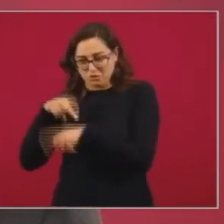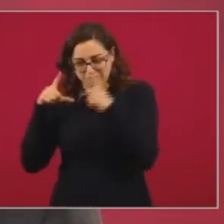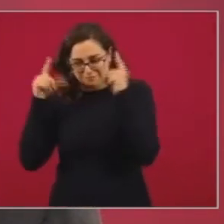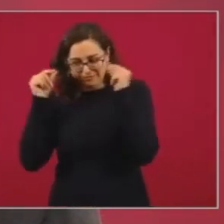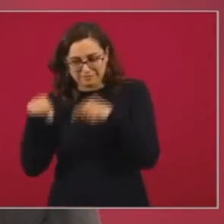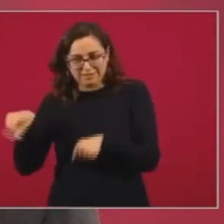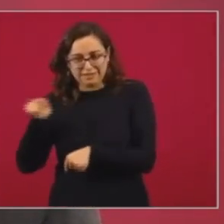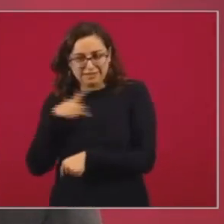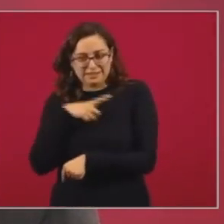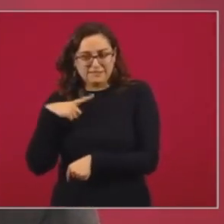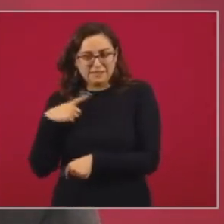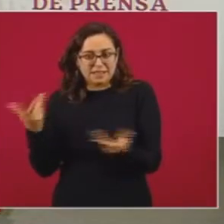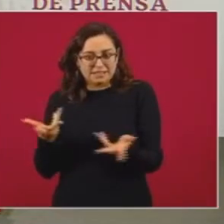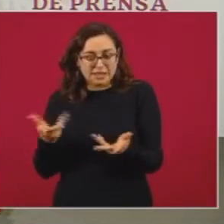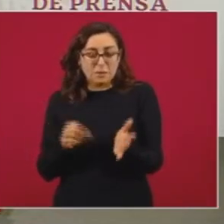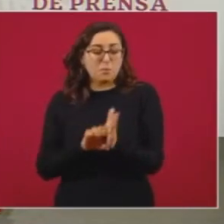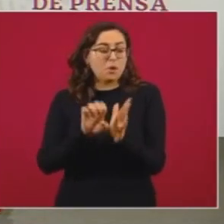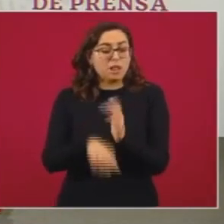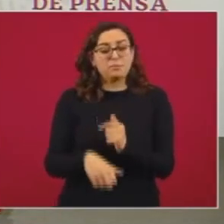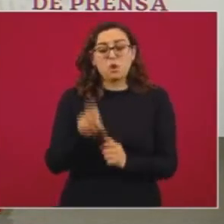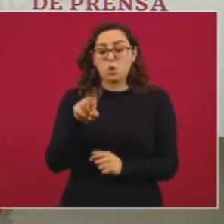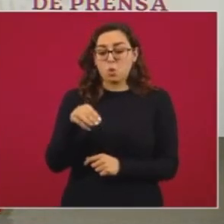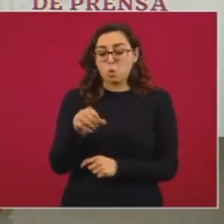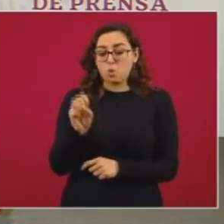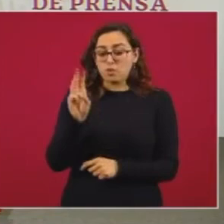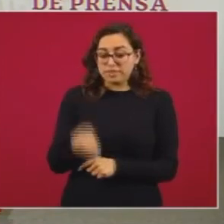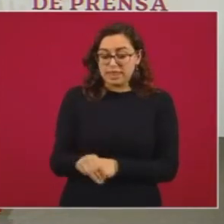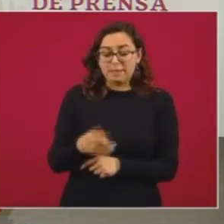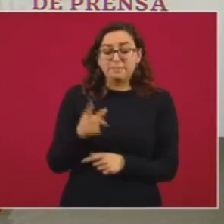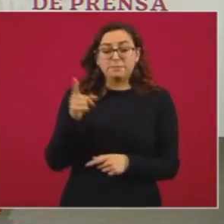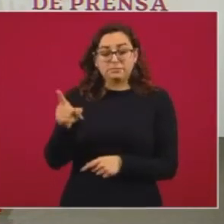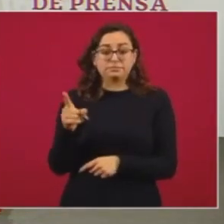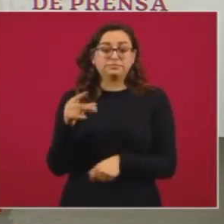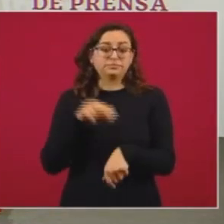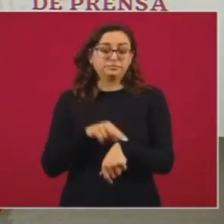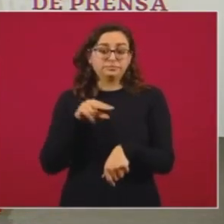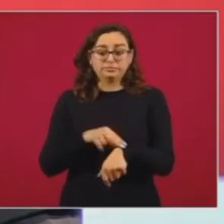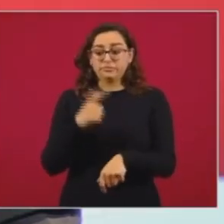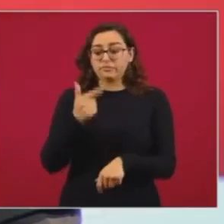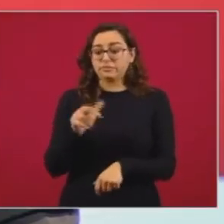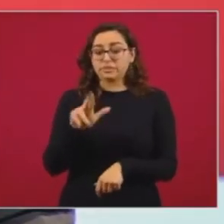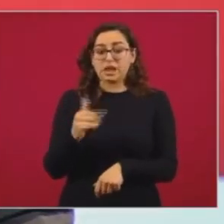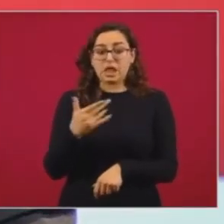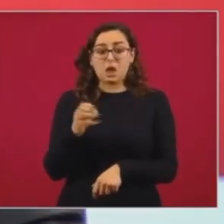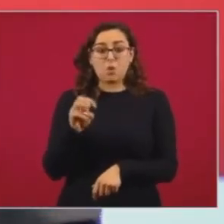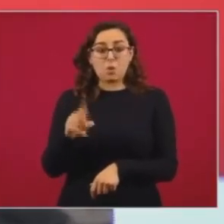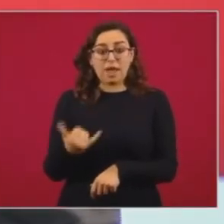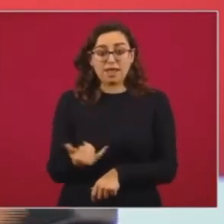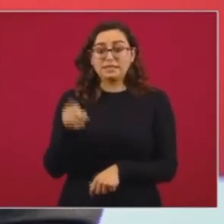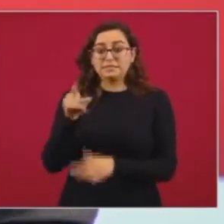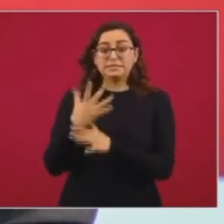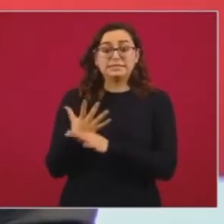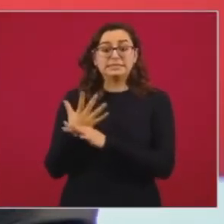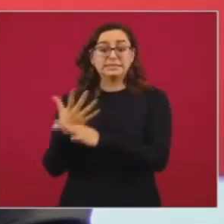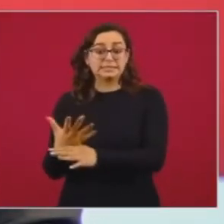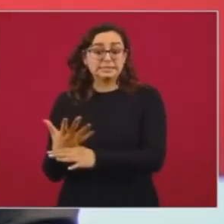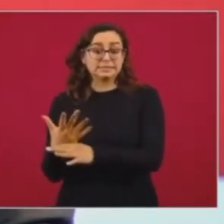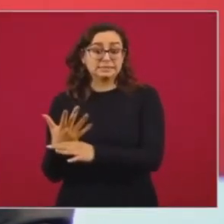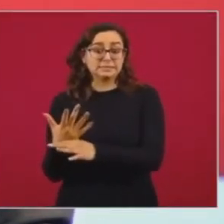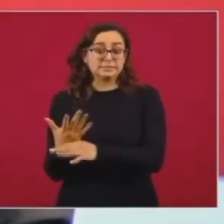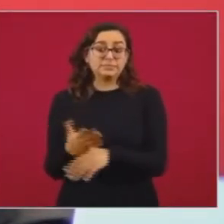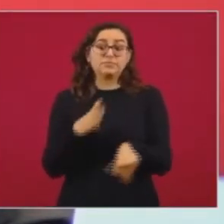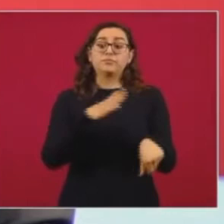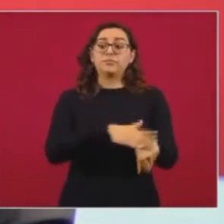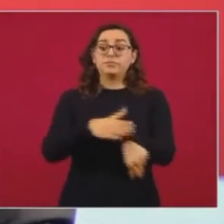Por ejemplo, la Universidad Nacional Autónoma de México, nuestro muy querido y respetado doctor Graue, ha anunciado que convocó